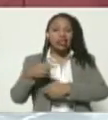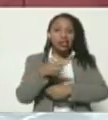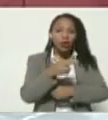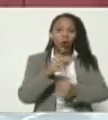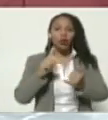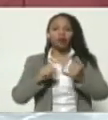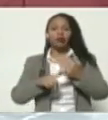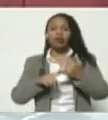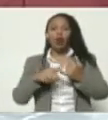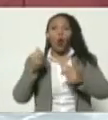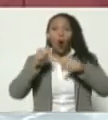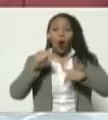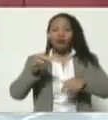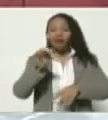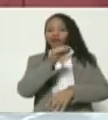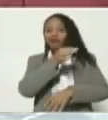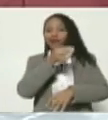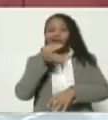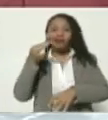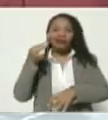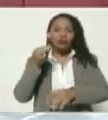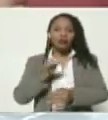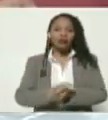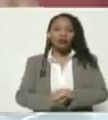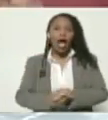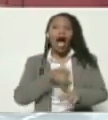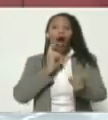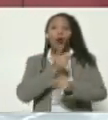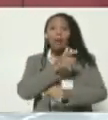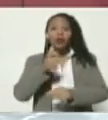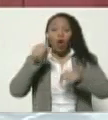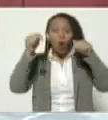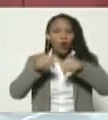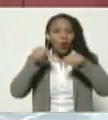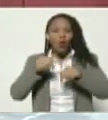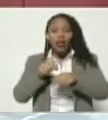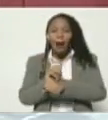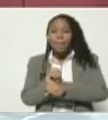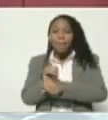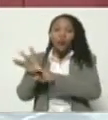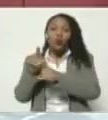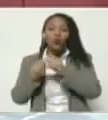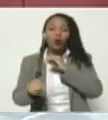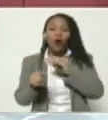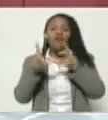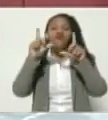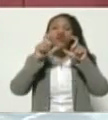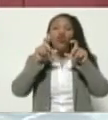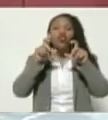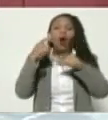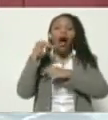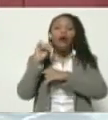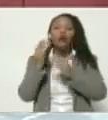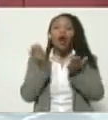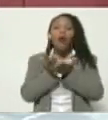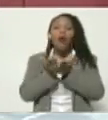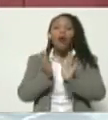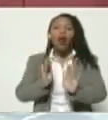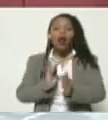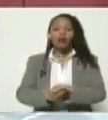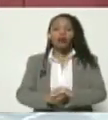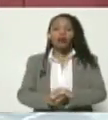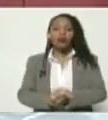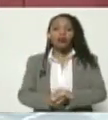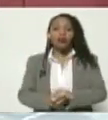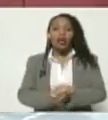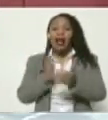Hoy ha sido extraordinario. Hay gente que me pasó, ahorita me pasaron una foto que estaba en la escuela,